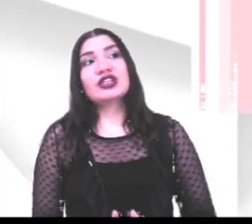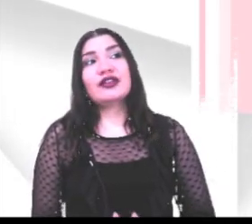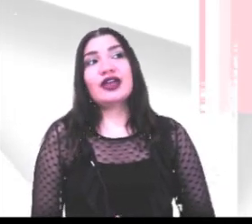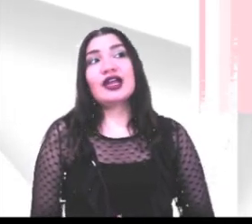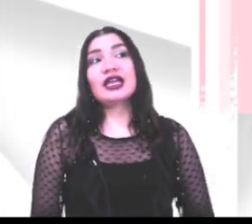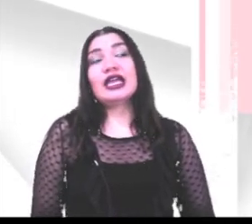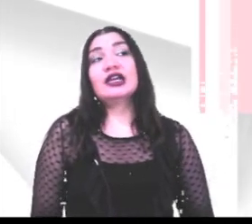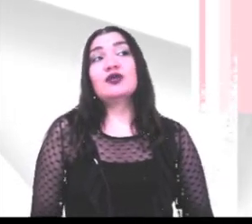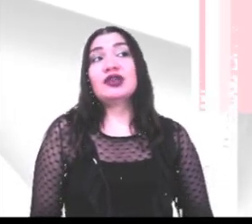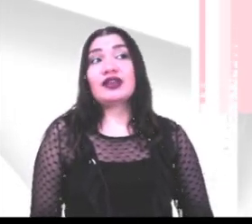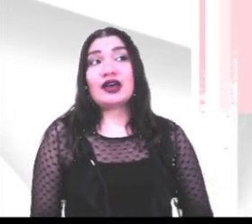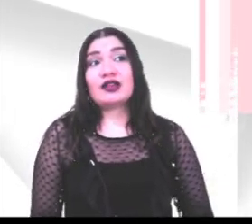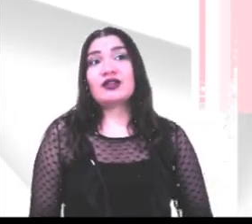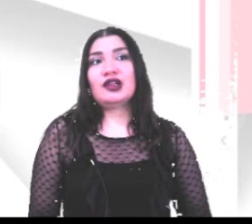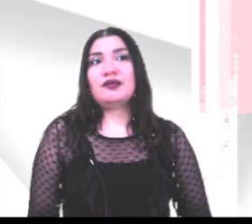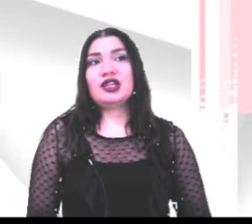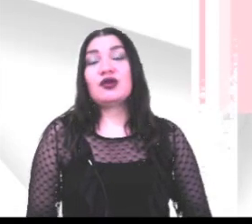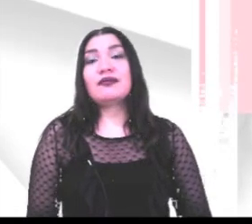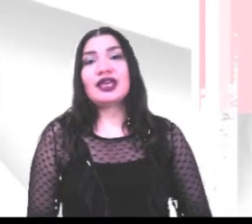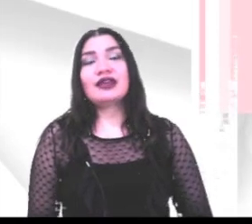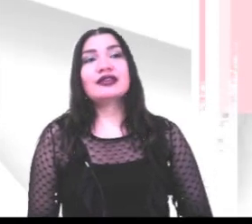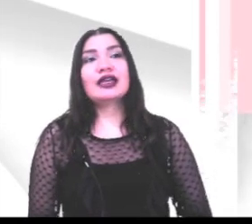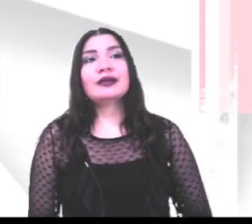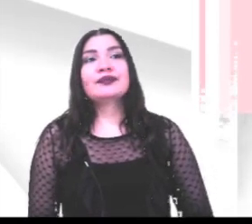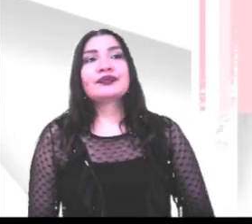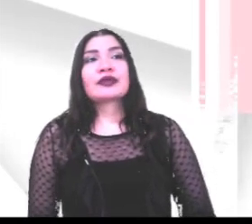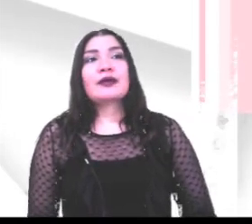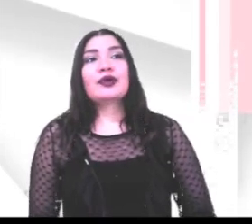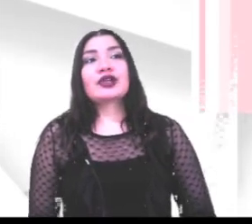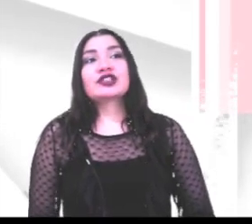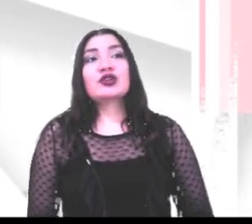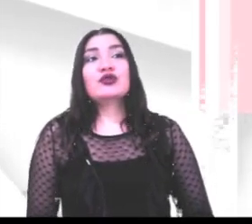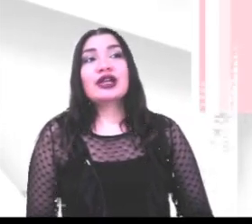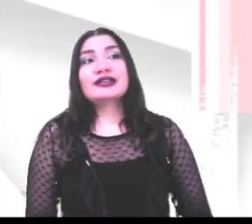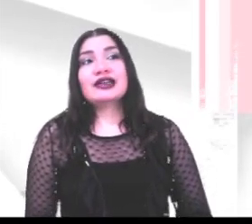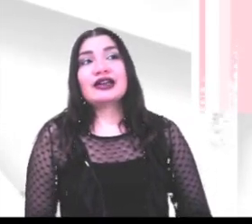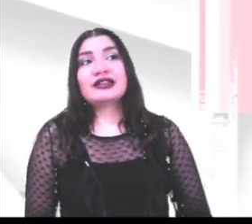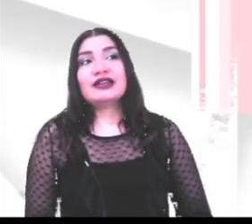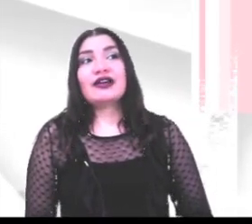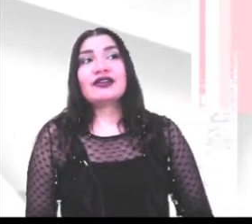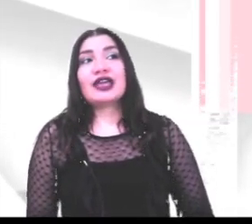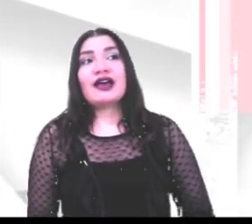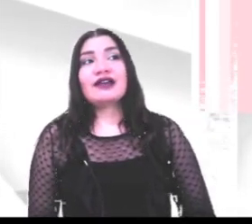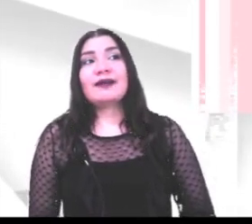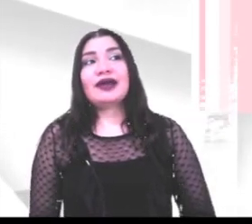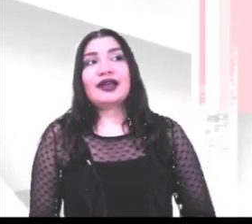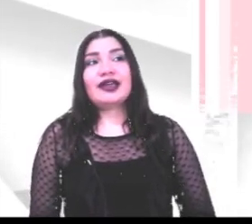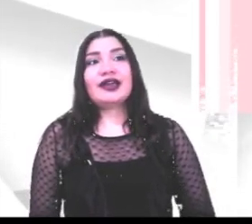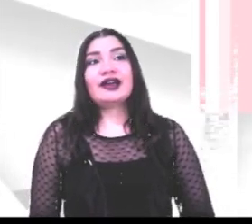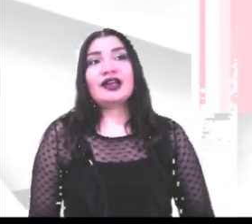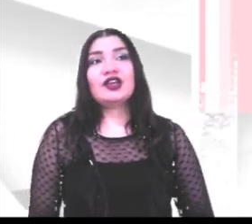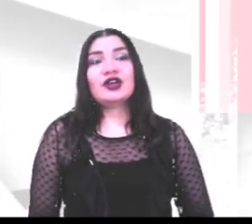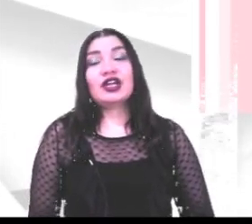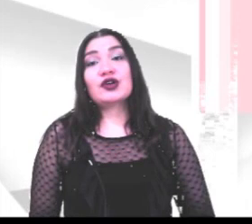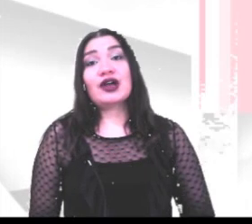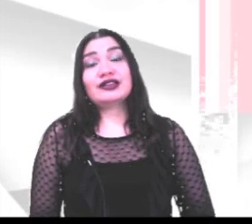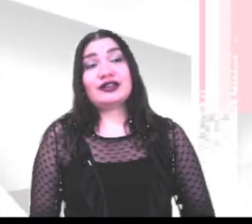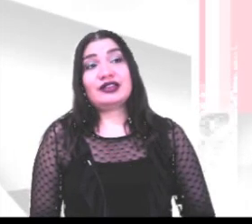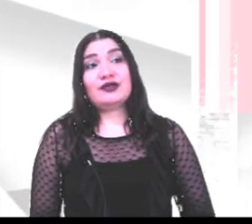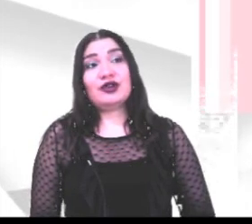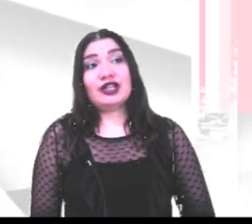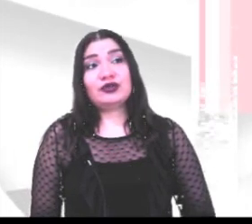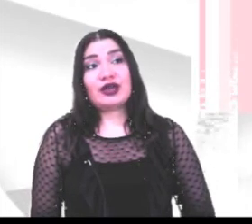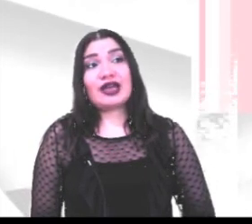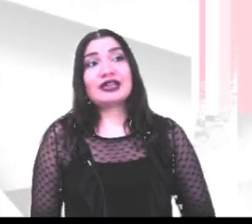consideran el cuidado del medio ambiente porque son una alternativa viable para aquellas regiones con